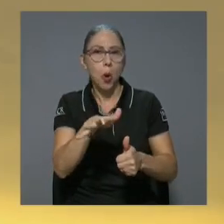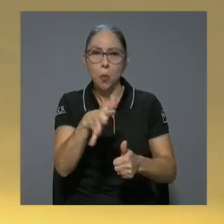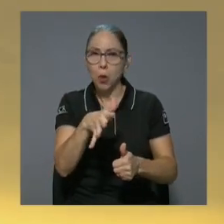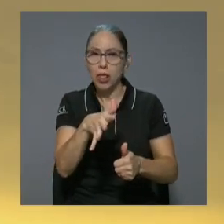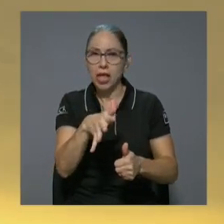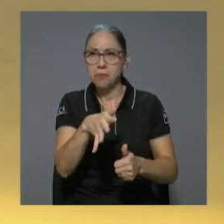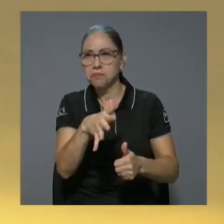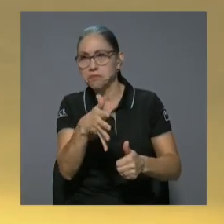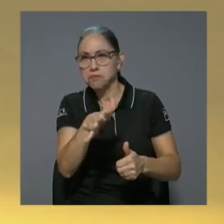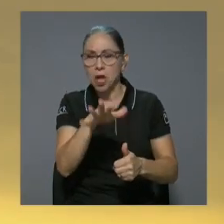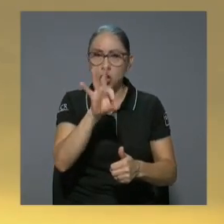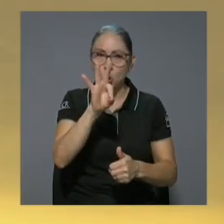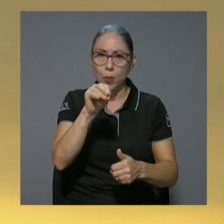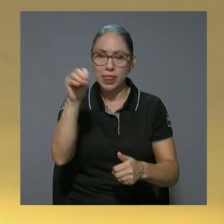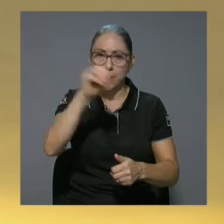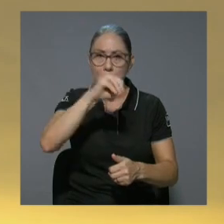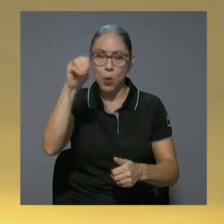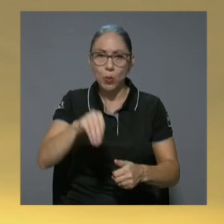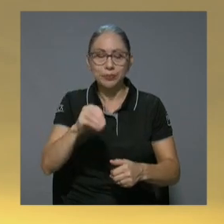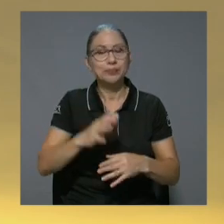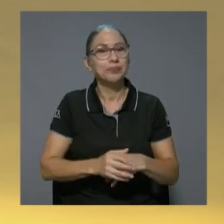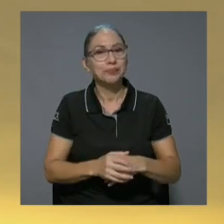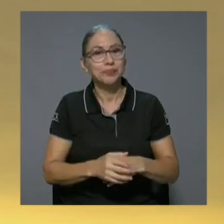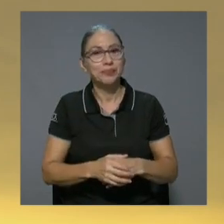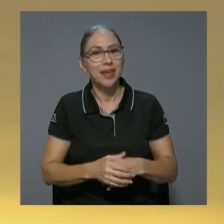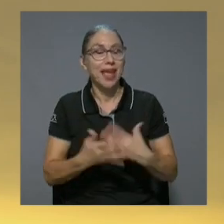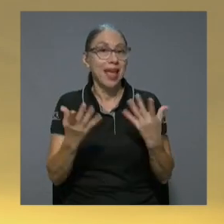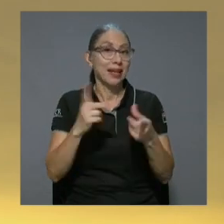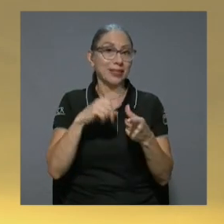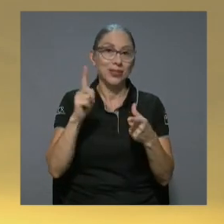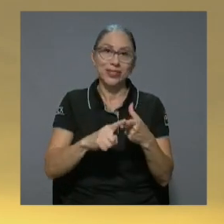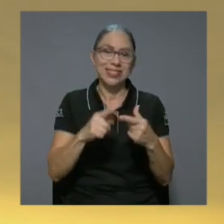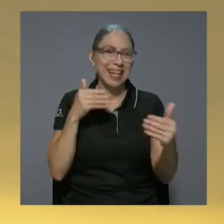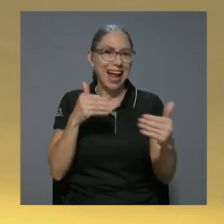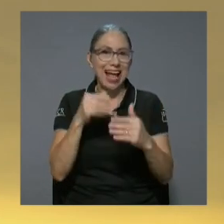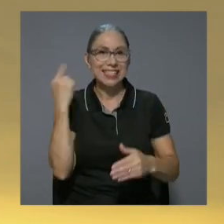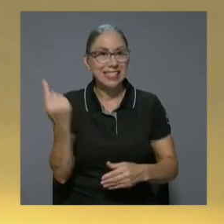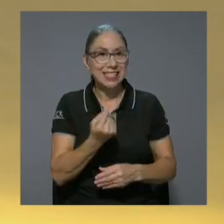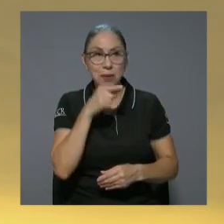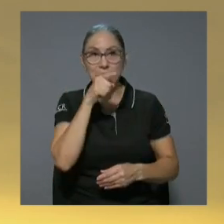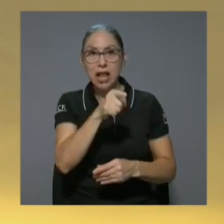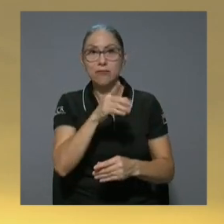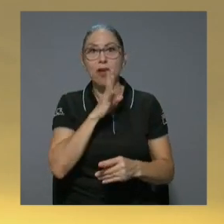en el rango del 90%, de manera que casi siempre acertado.